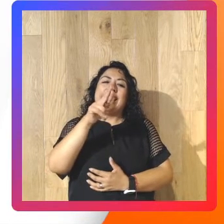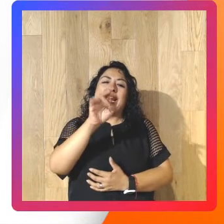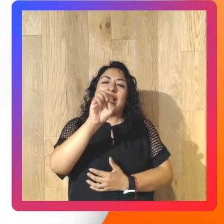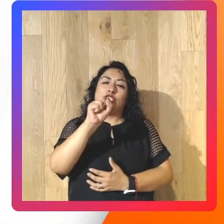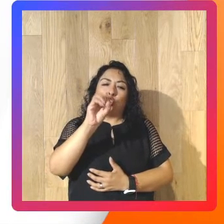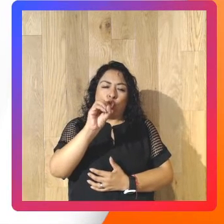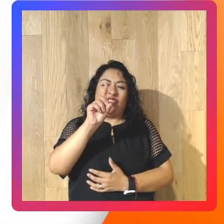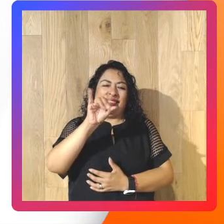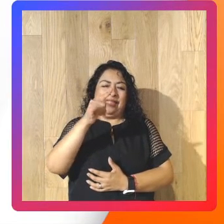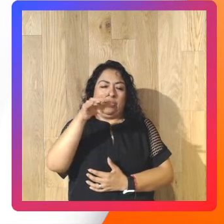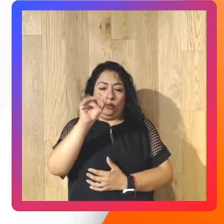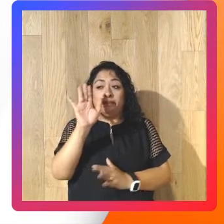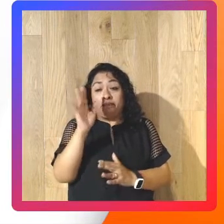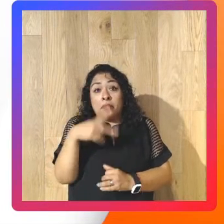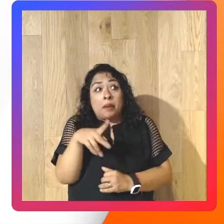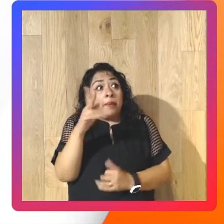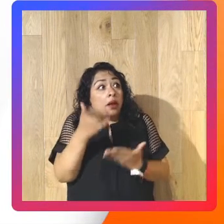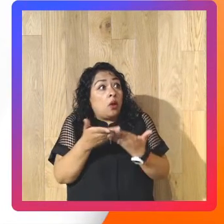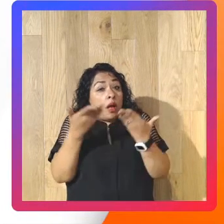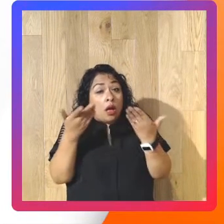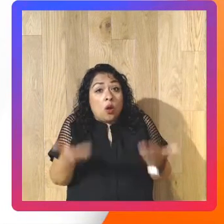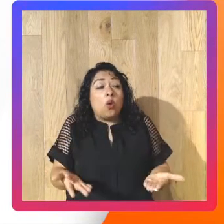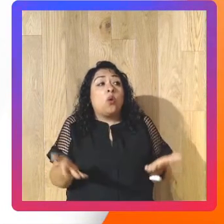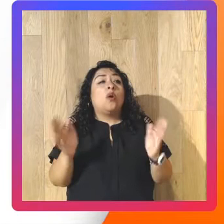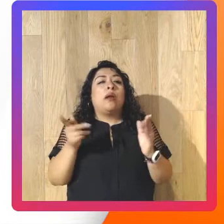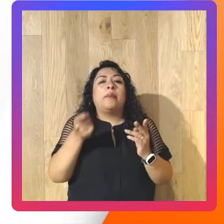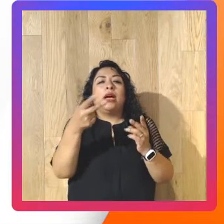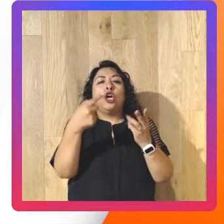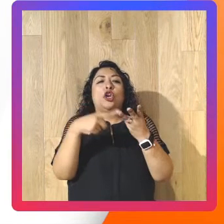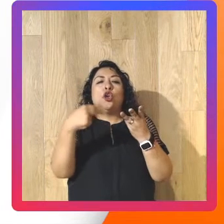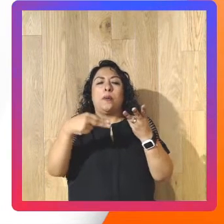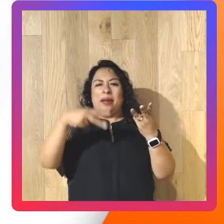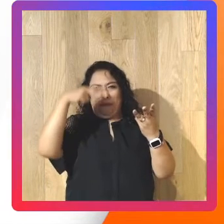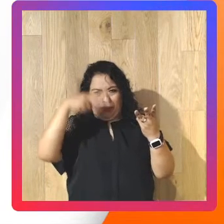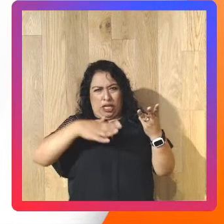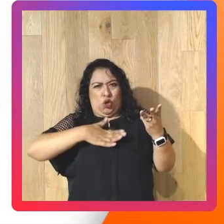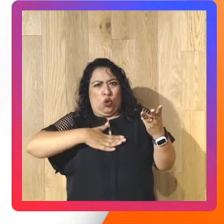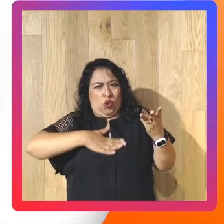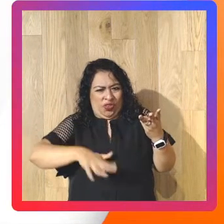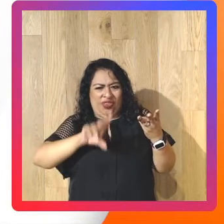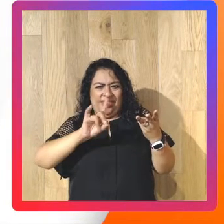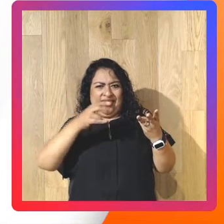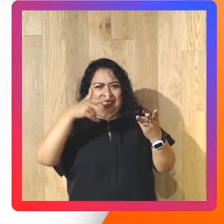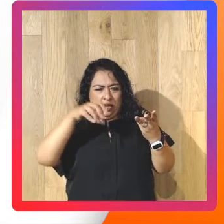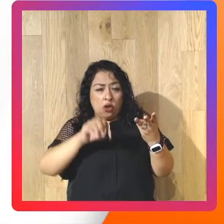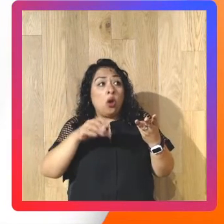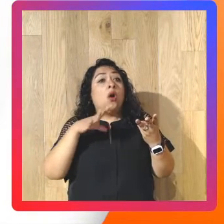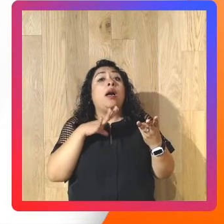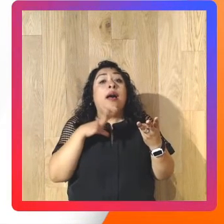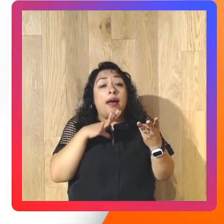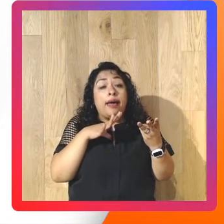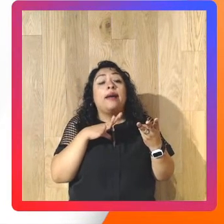yendo más allá, hemos llegado ahora a llamarle México Digno, donde tenemos